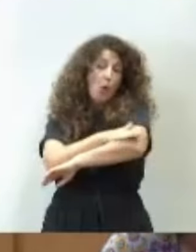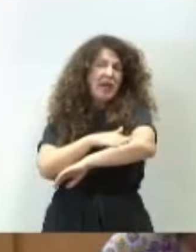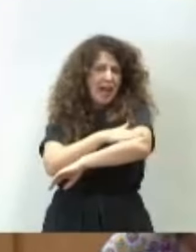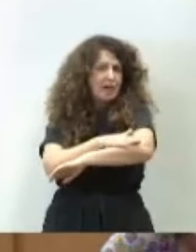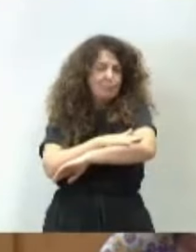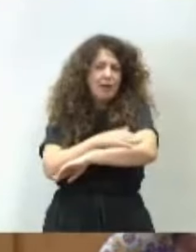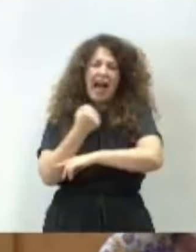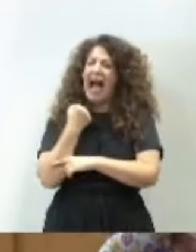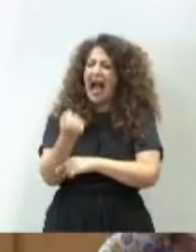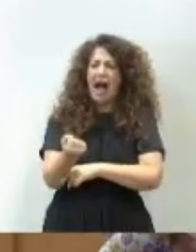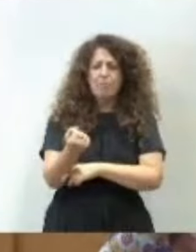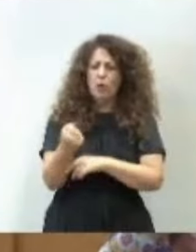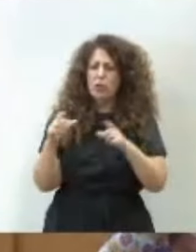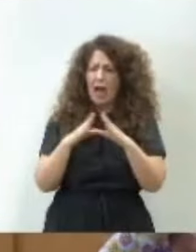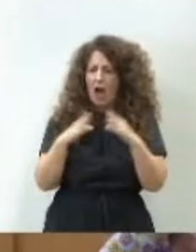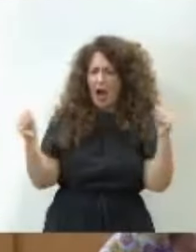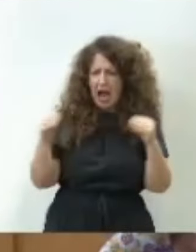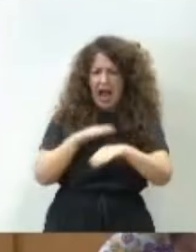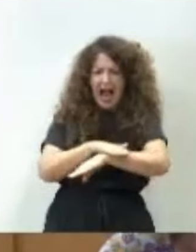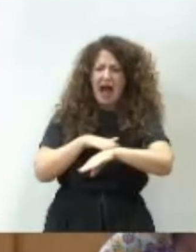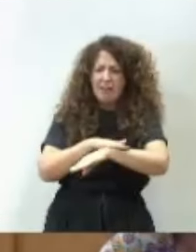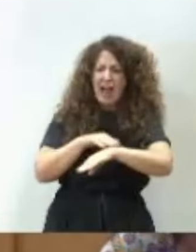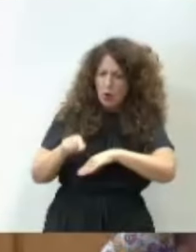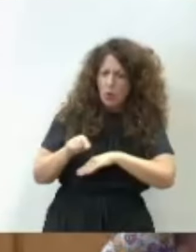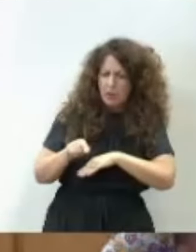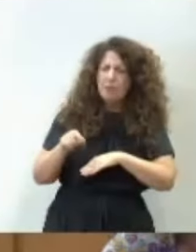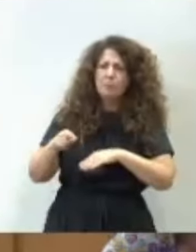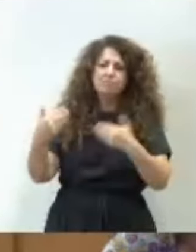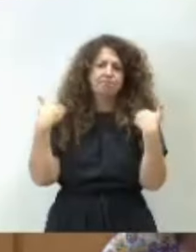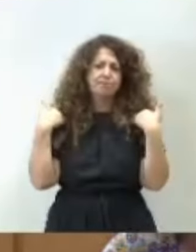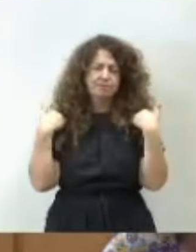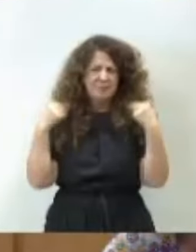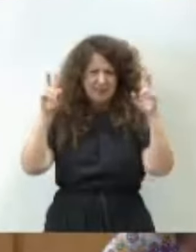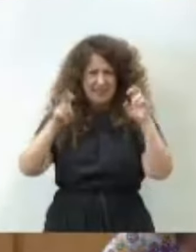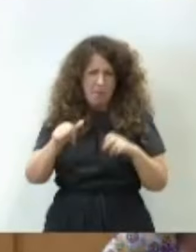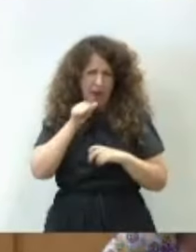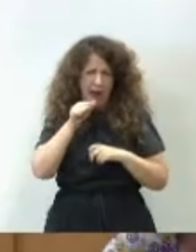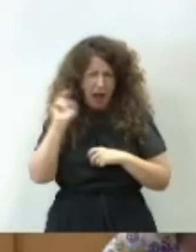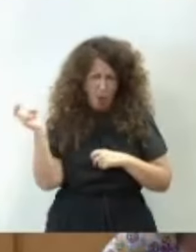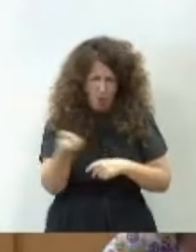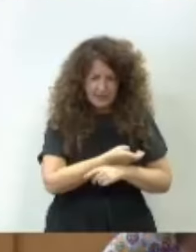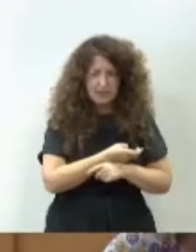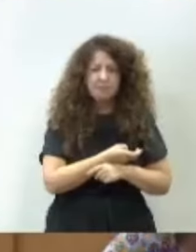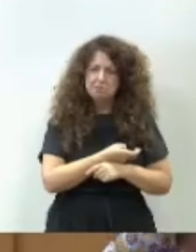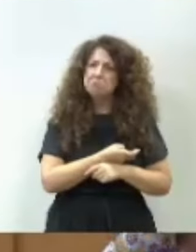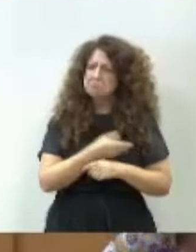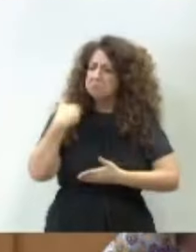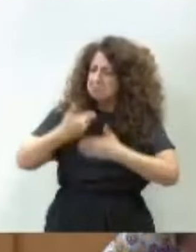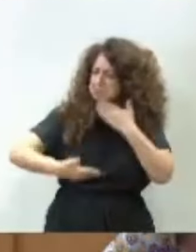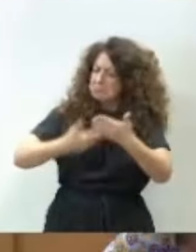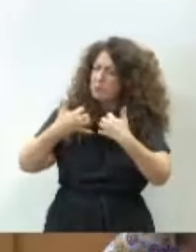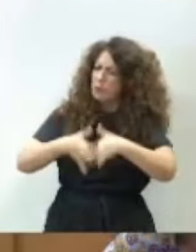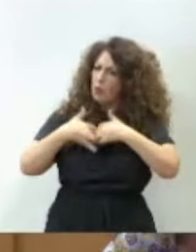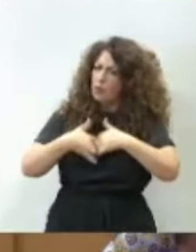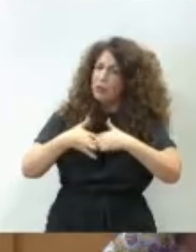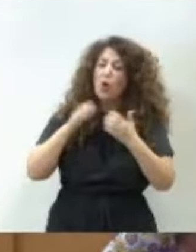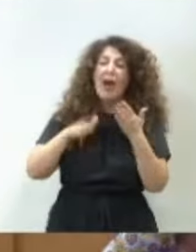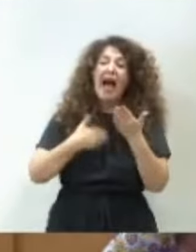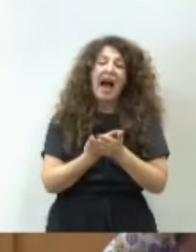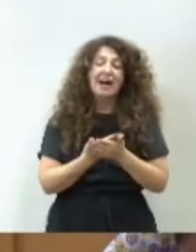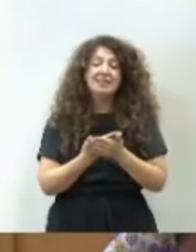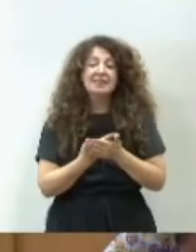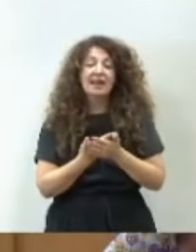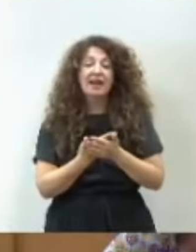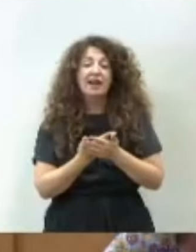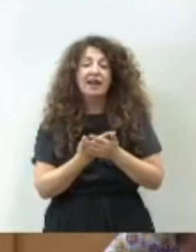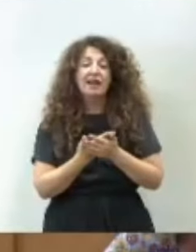a la Junta de Andalucía, que es quien es competente en materia de aguas. Y créame, va funcionando. Lo dice hasta su